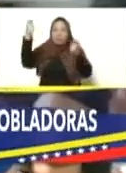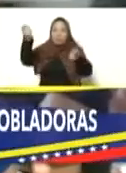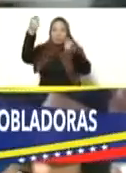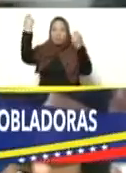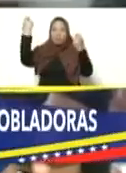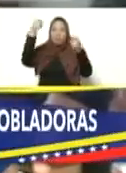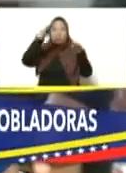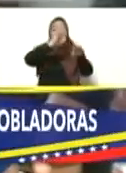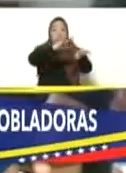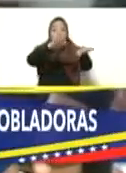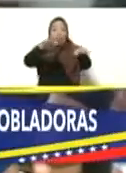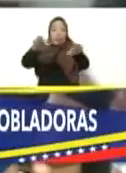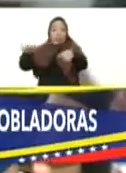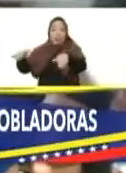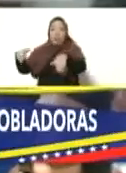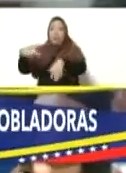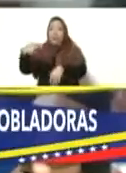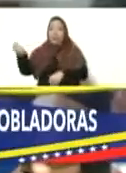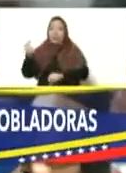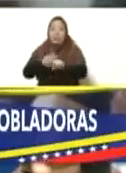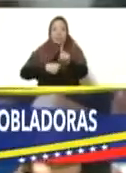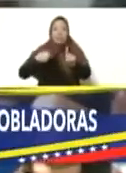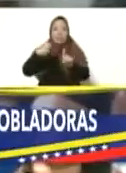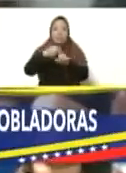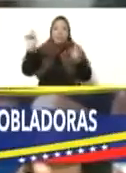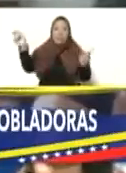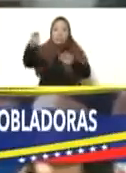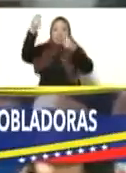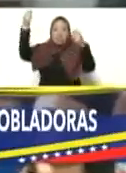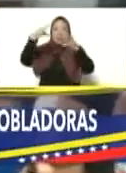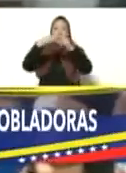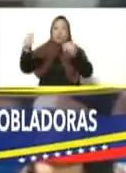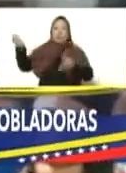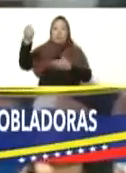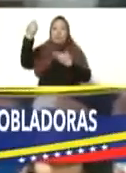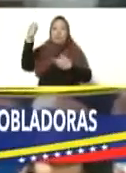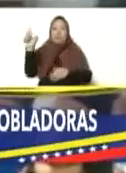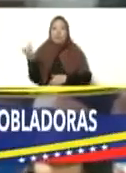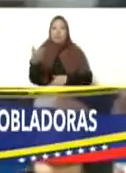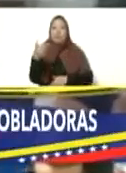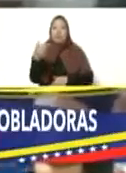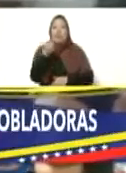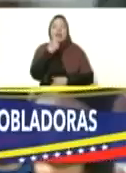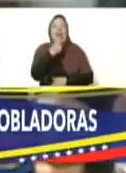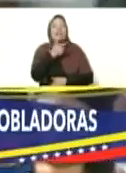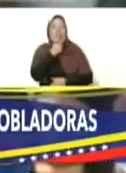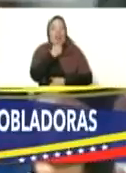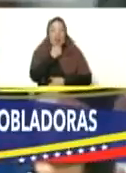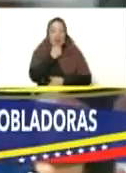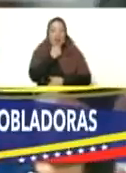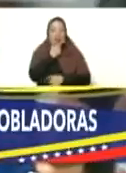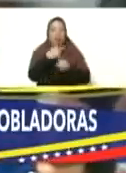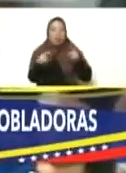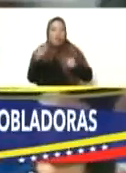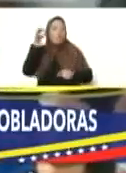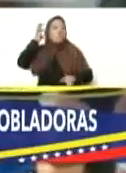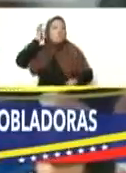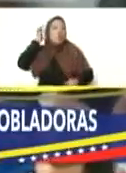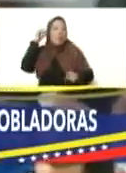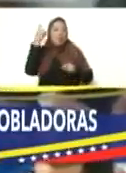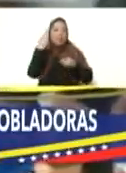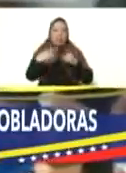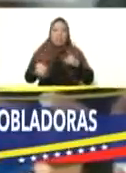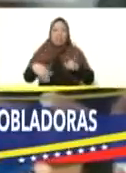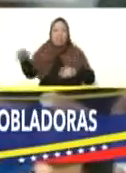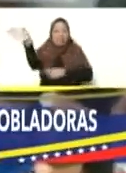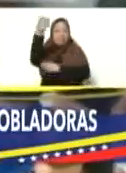bien nada nos llamamos nadie nos quita la luchadora y banderas de esa con todo con el fbi con feministas con todo el mundo ahora